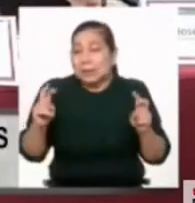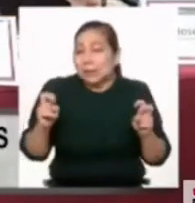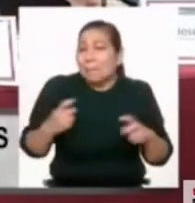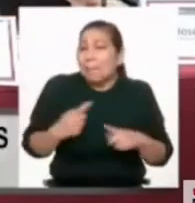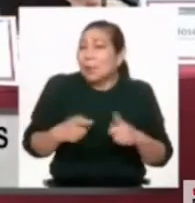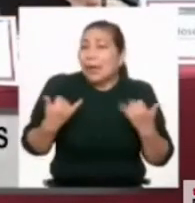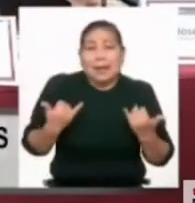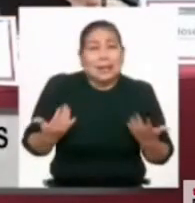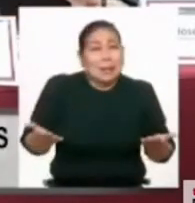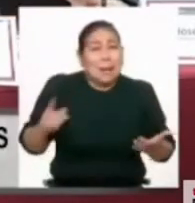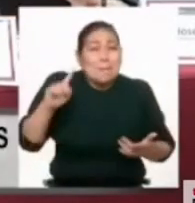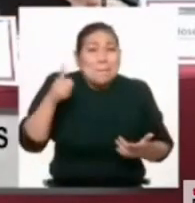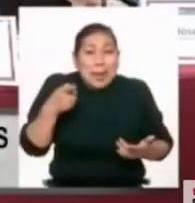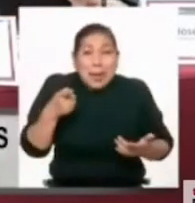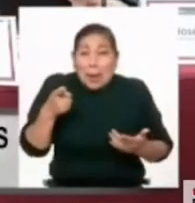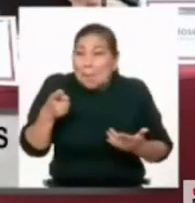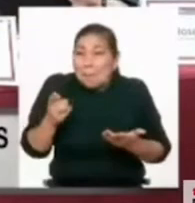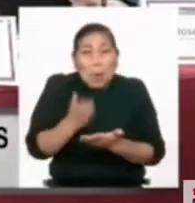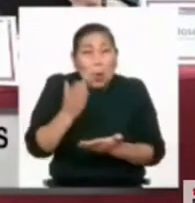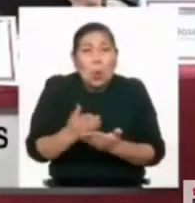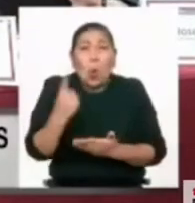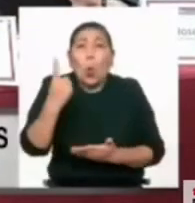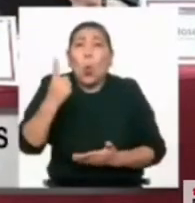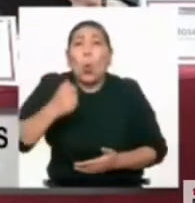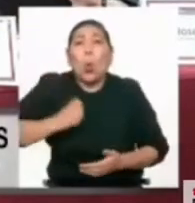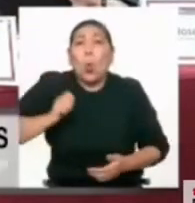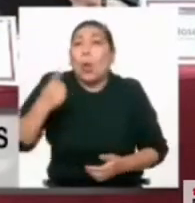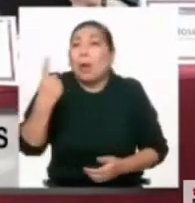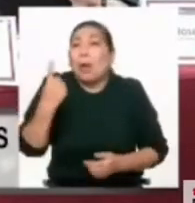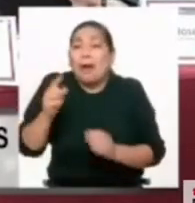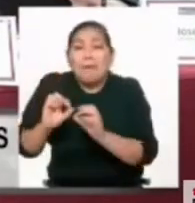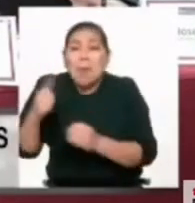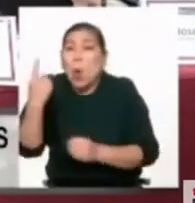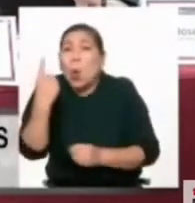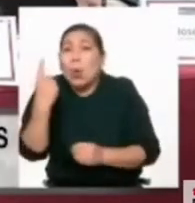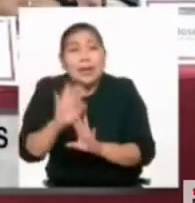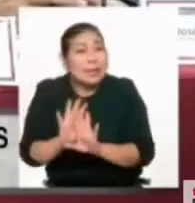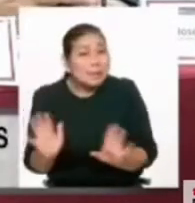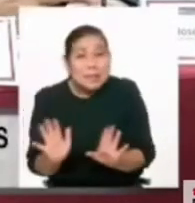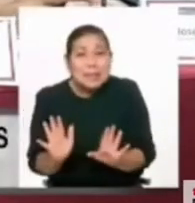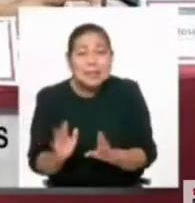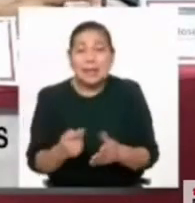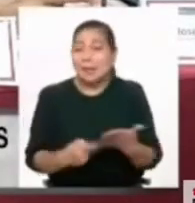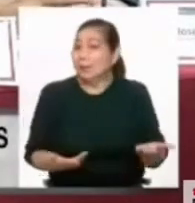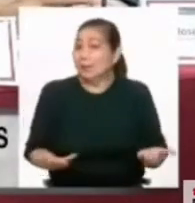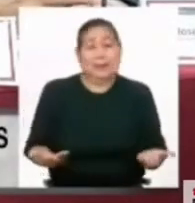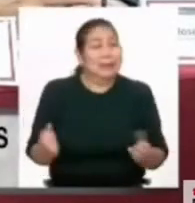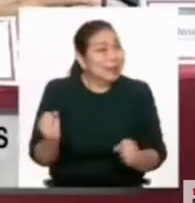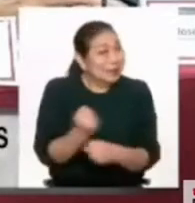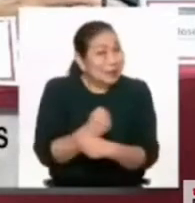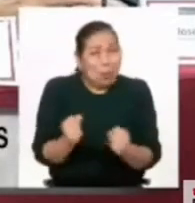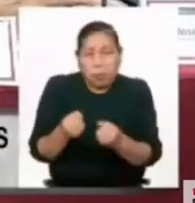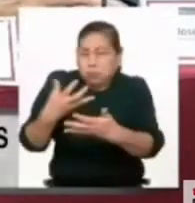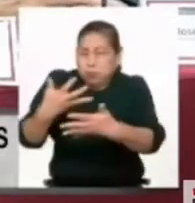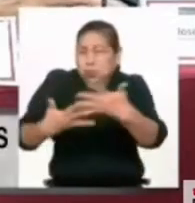temas, porque atienden 1000 casos y solo tienen un juez de la familia, que es prácticamente